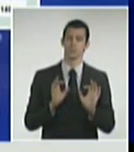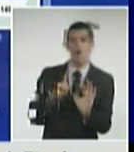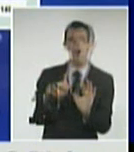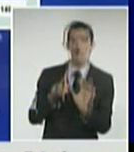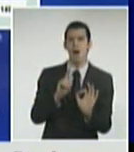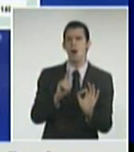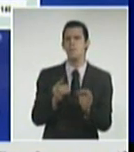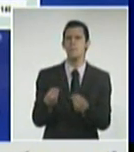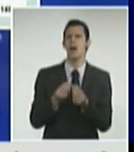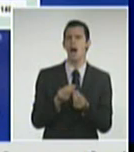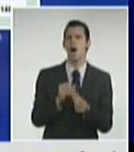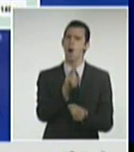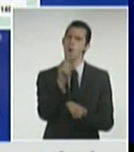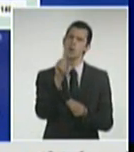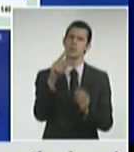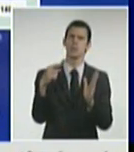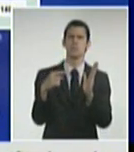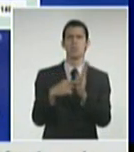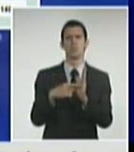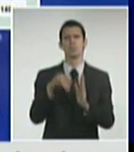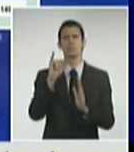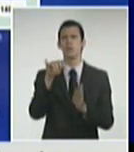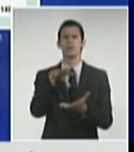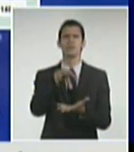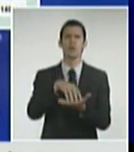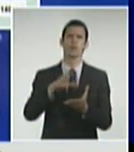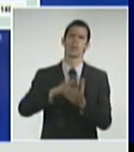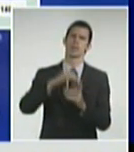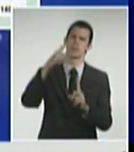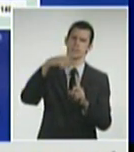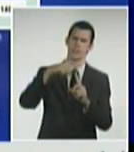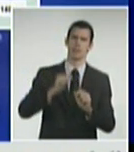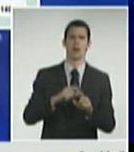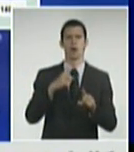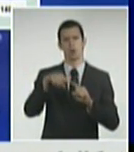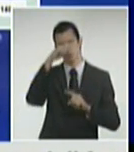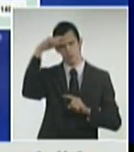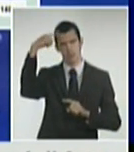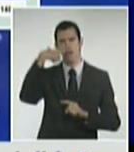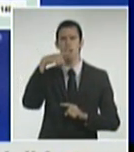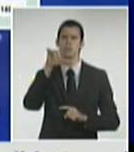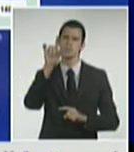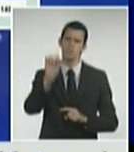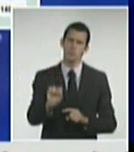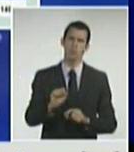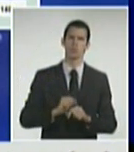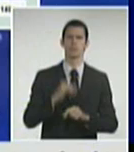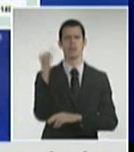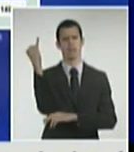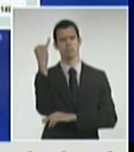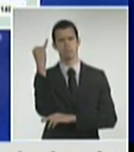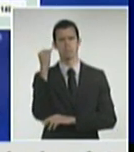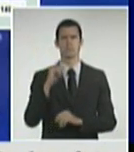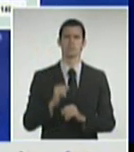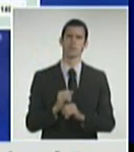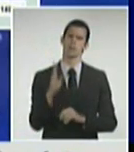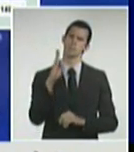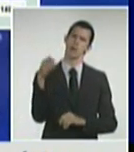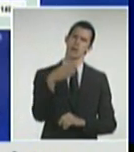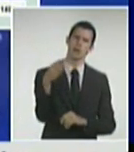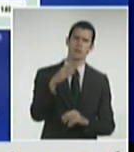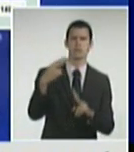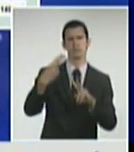de la incidencia en Manuel Tames, San Antonio del Sur, y Mías, Baracoa, Yateras y